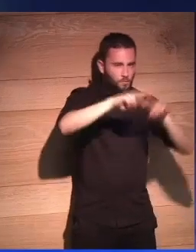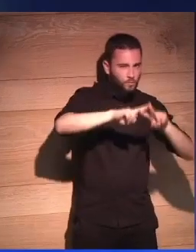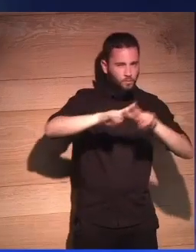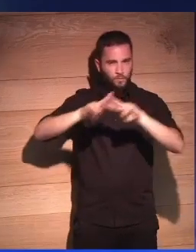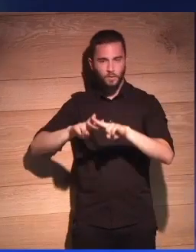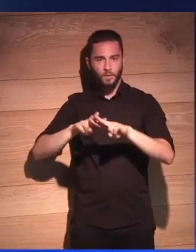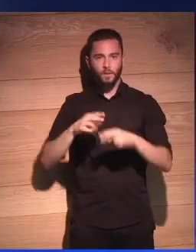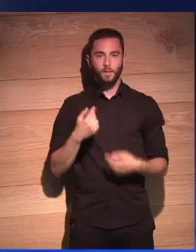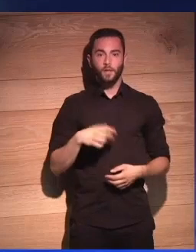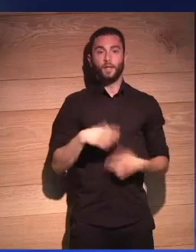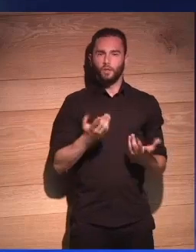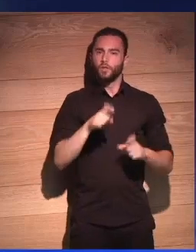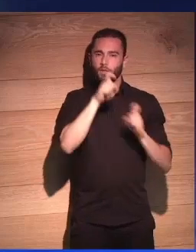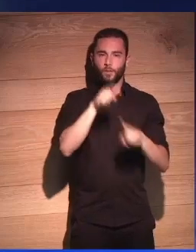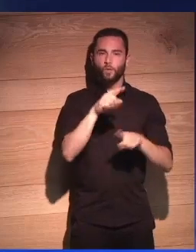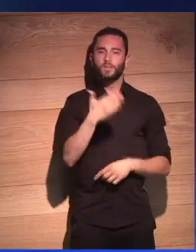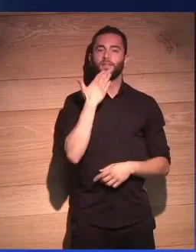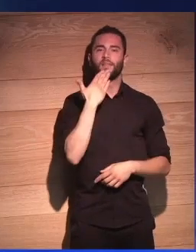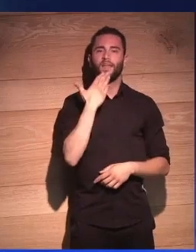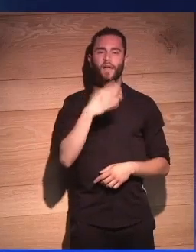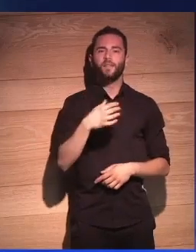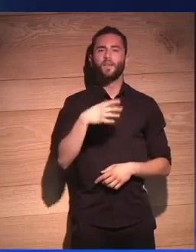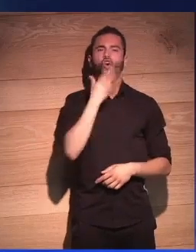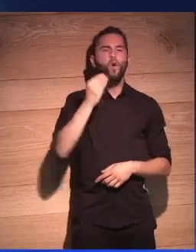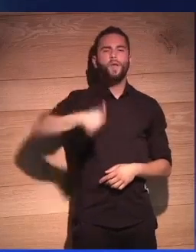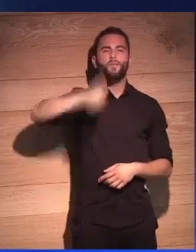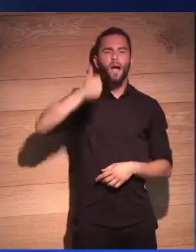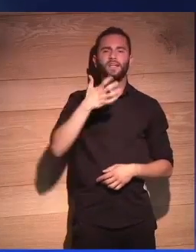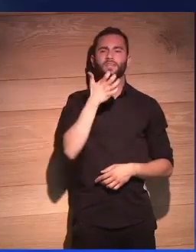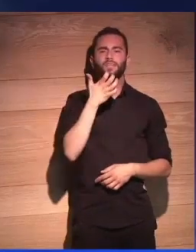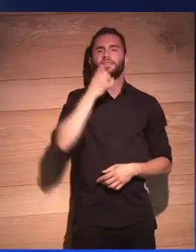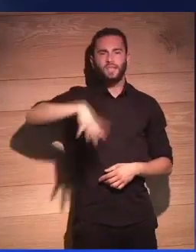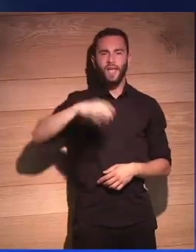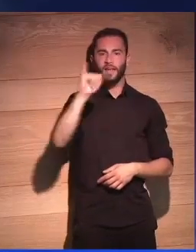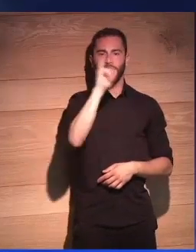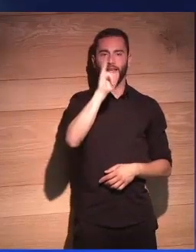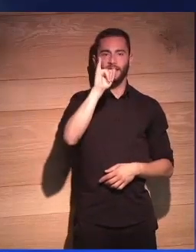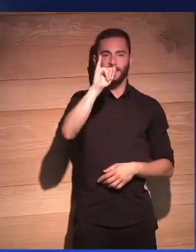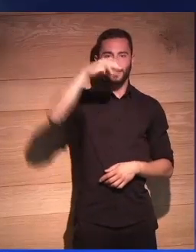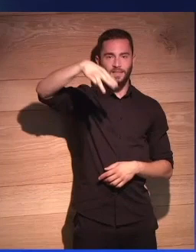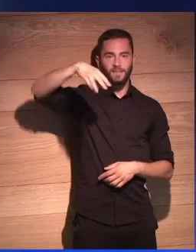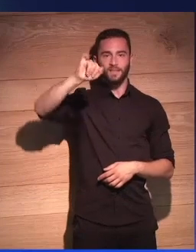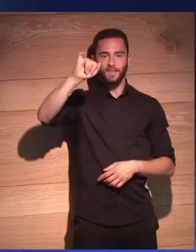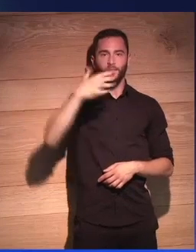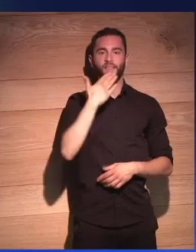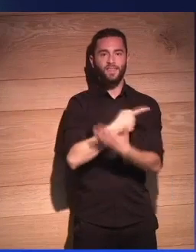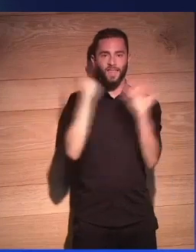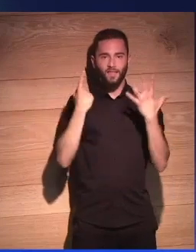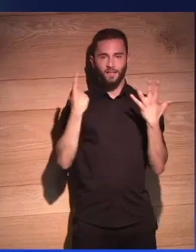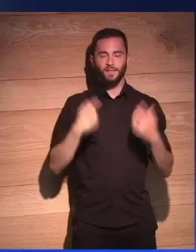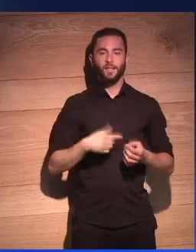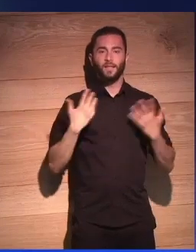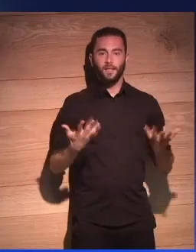preguntaba por la edad, ¿no? ¿Quién es el más joven? Y el más joven era Jimmy, que tenía como 16 años. Y otro le preguntó, ¿quién